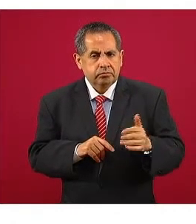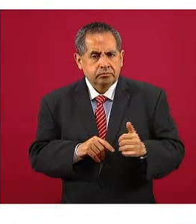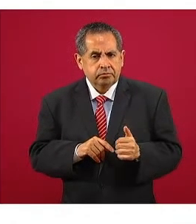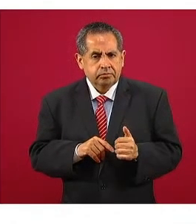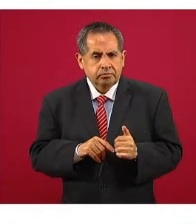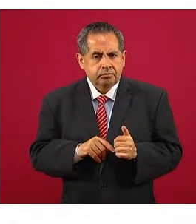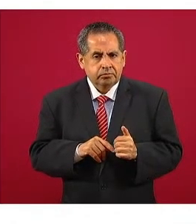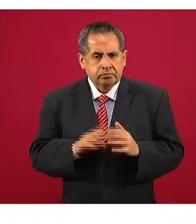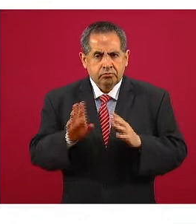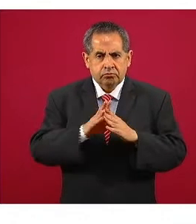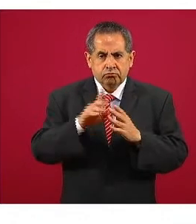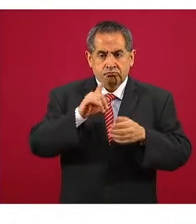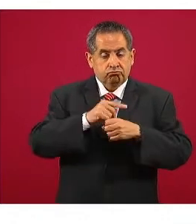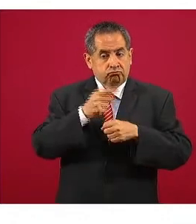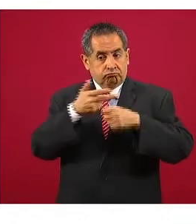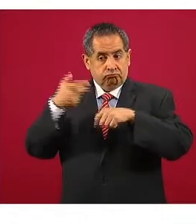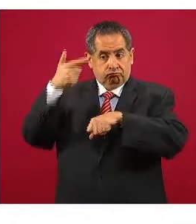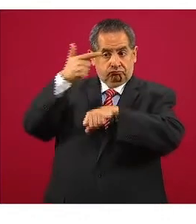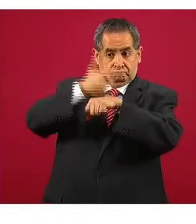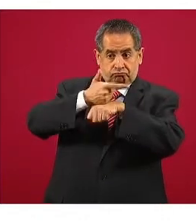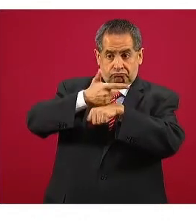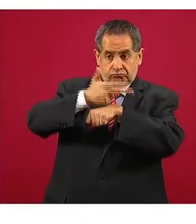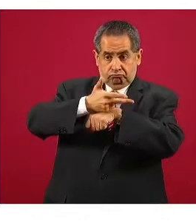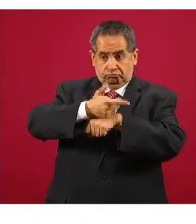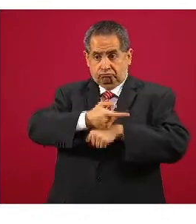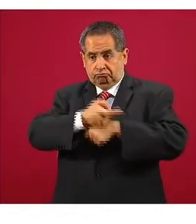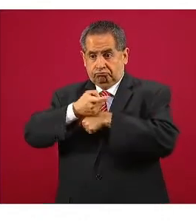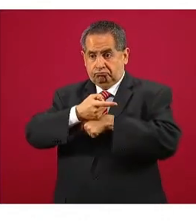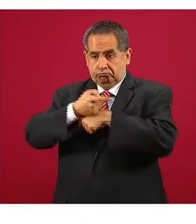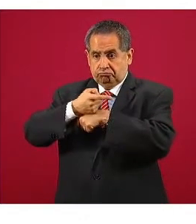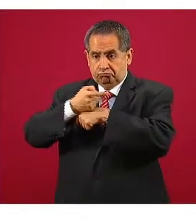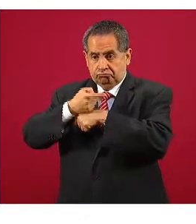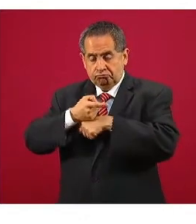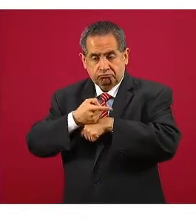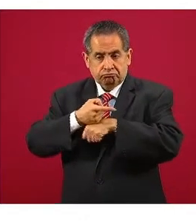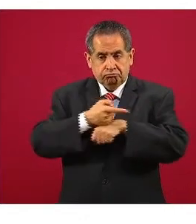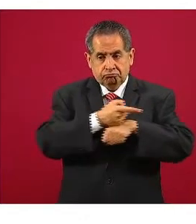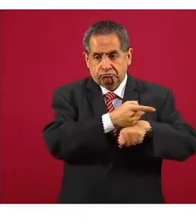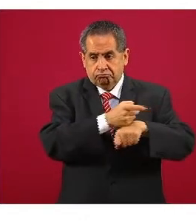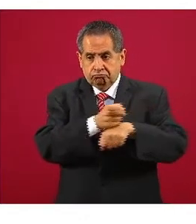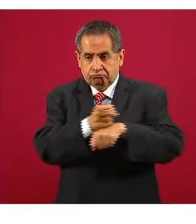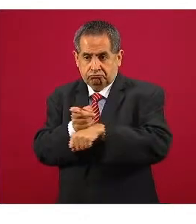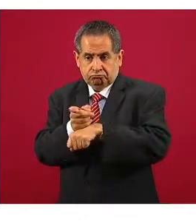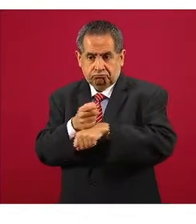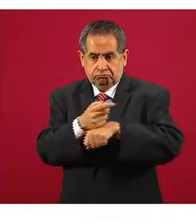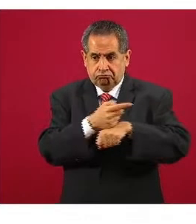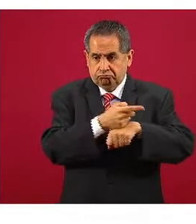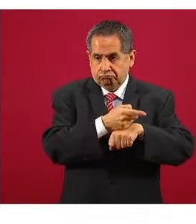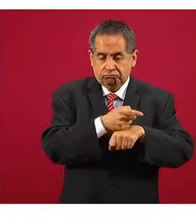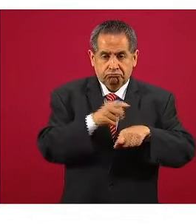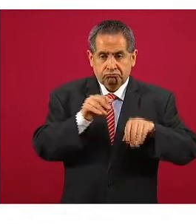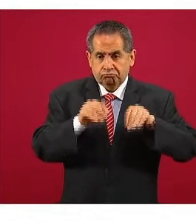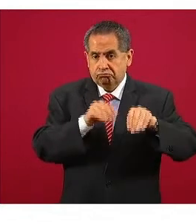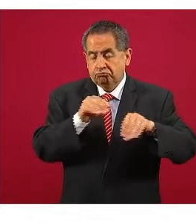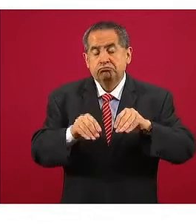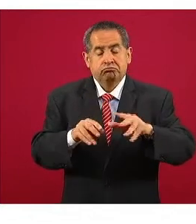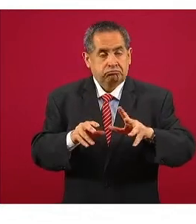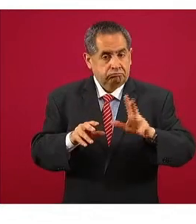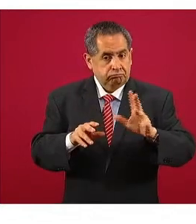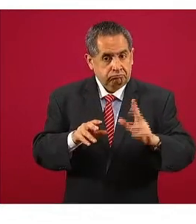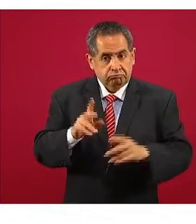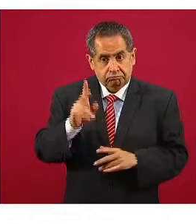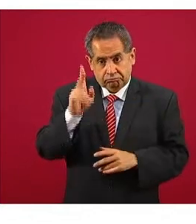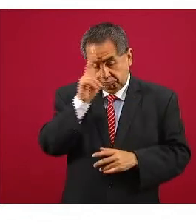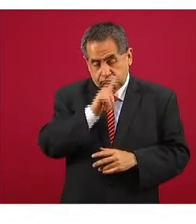poder tener un arma que pueda dar una capacidad mayor de cubrir espacios o ir